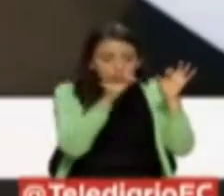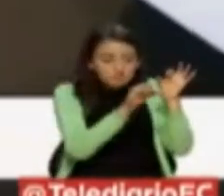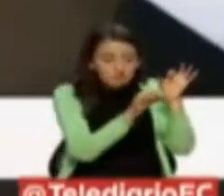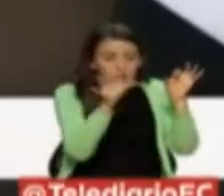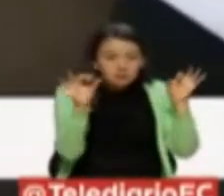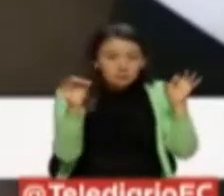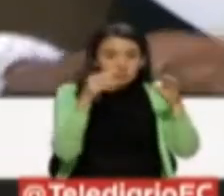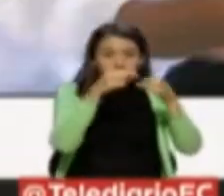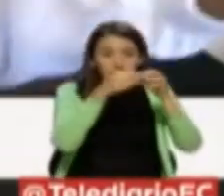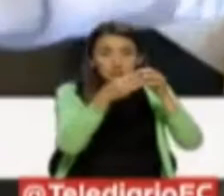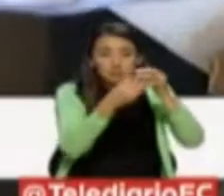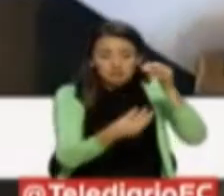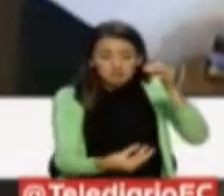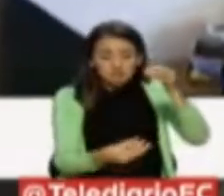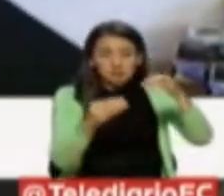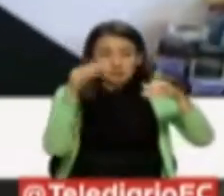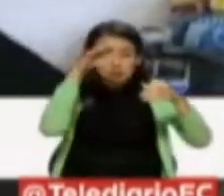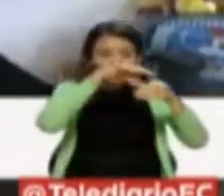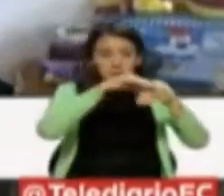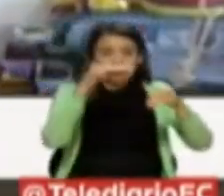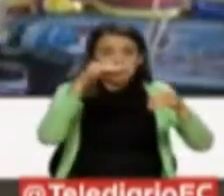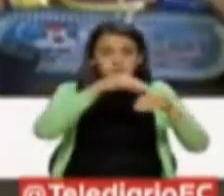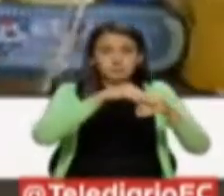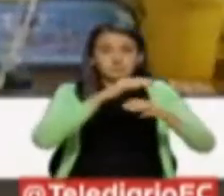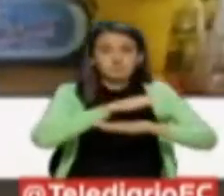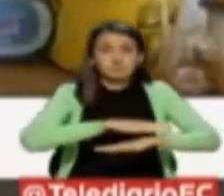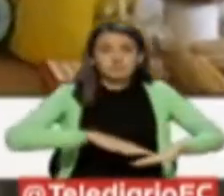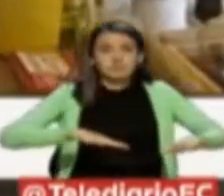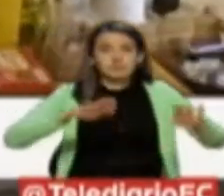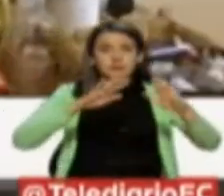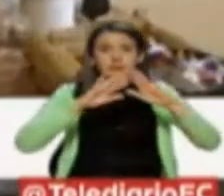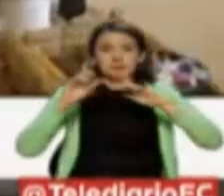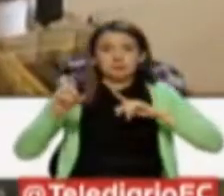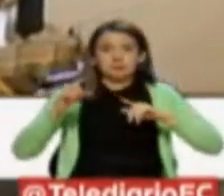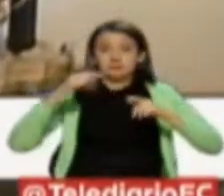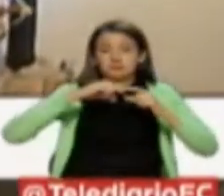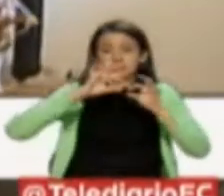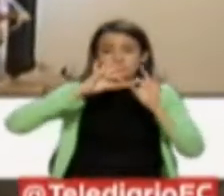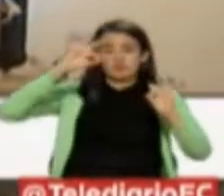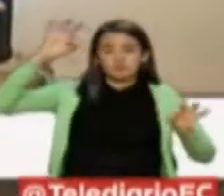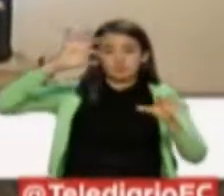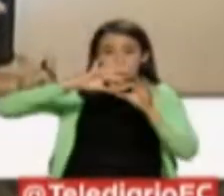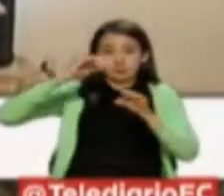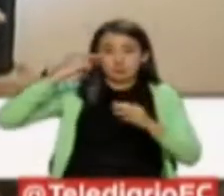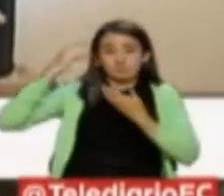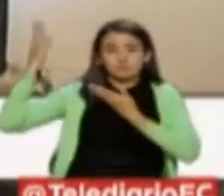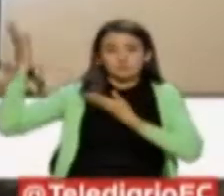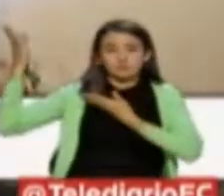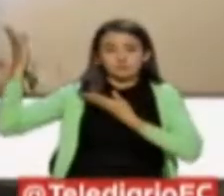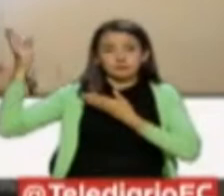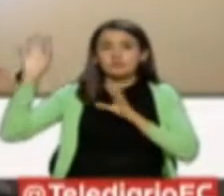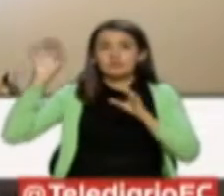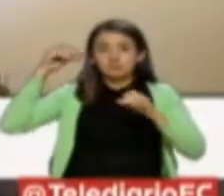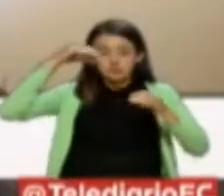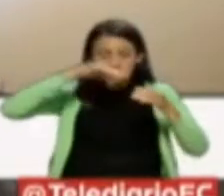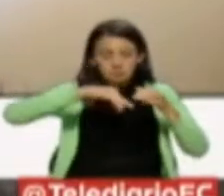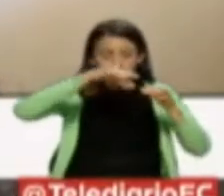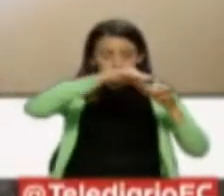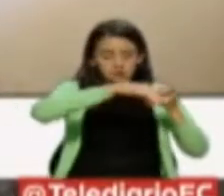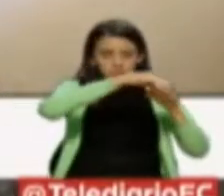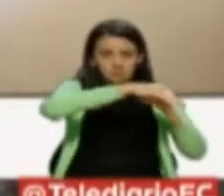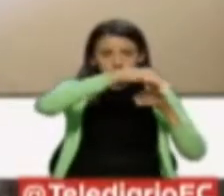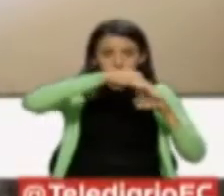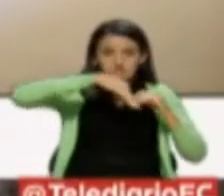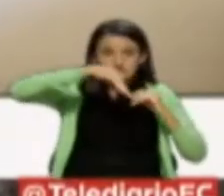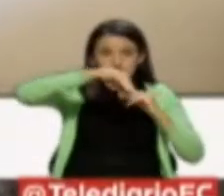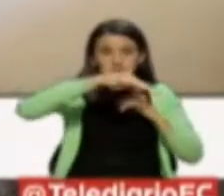acá tengo todos los alambrecitos, esos que ven ustedes ahí, todos esos son para las elaboraciones